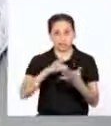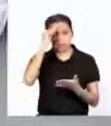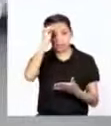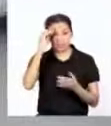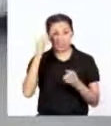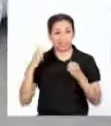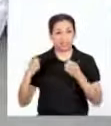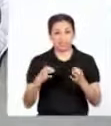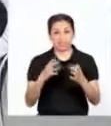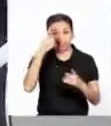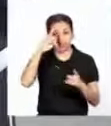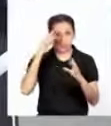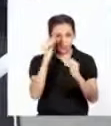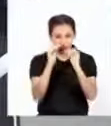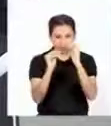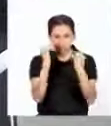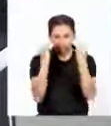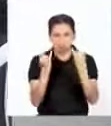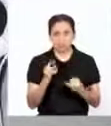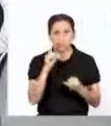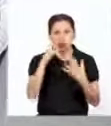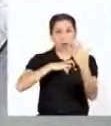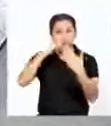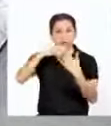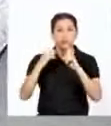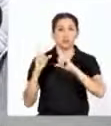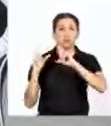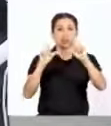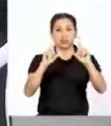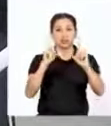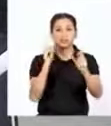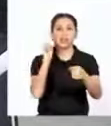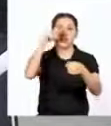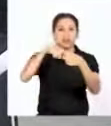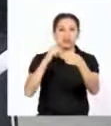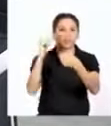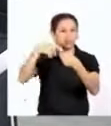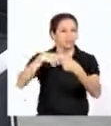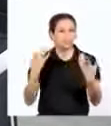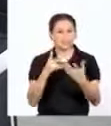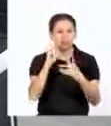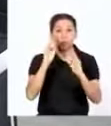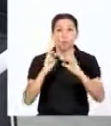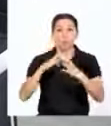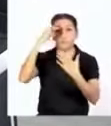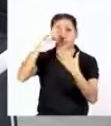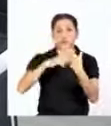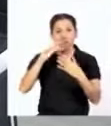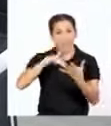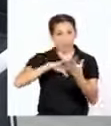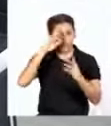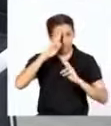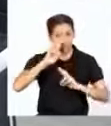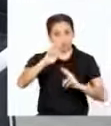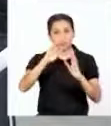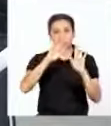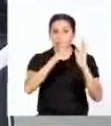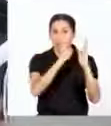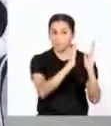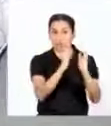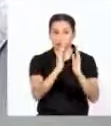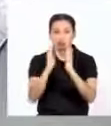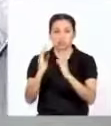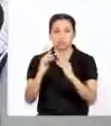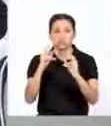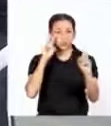Hoy aprendimos estrategias para diseñar un proyecto participativo. Es decir, un proyecto en el que hay que tener en cuenta los pasos desde